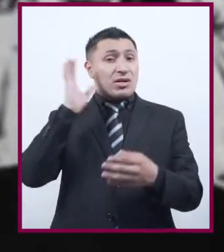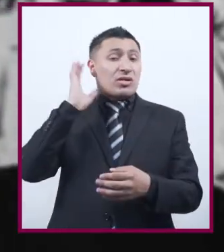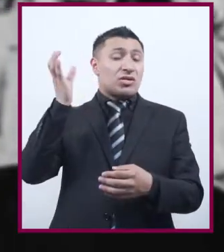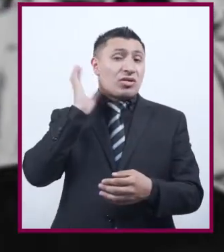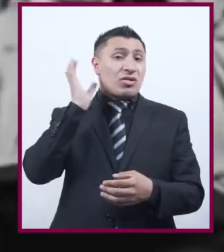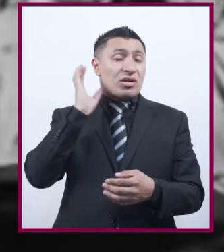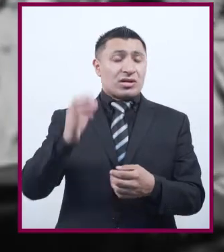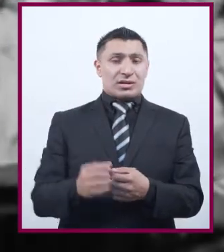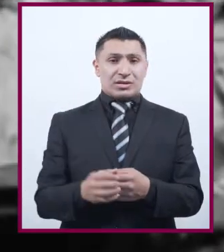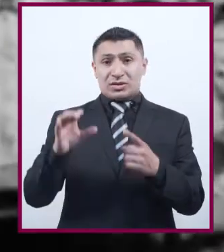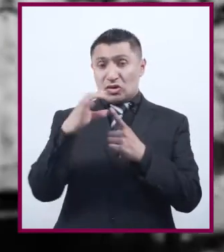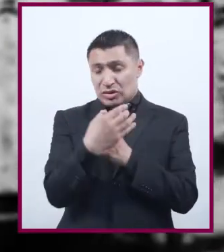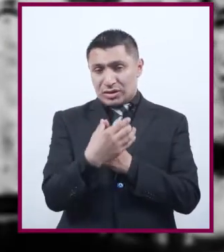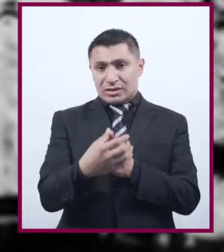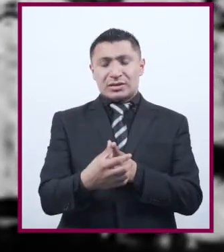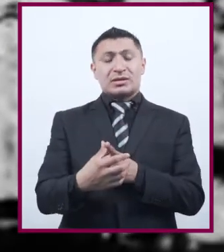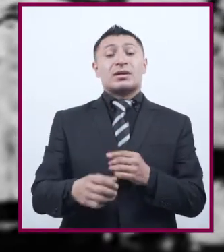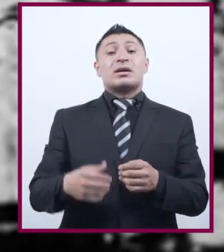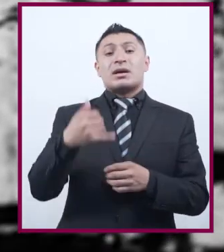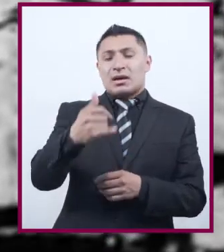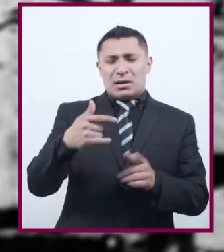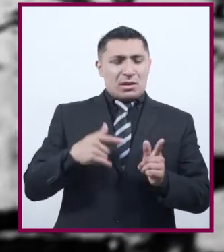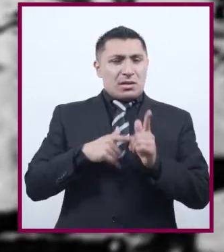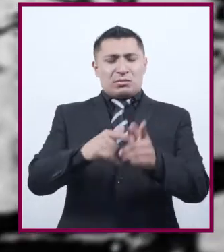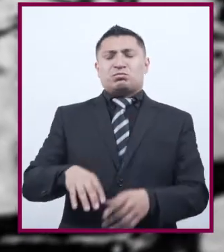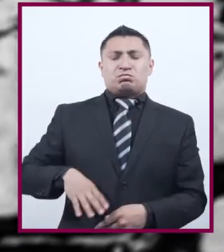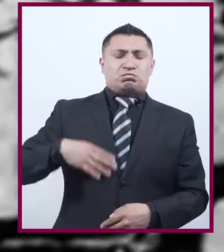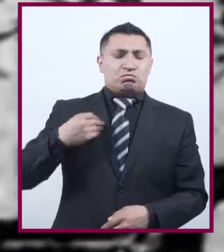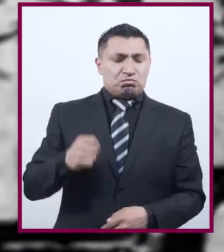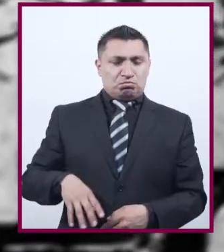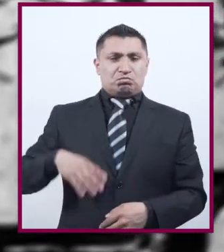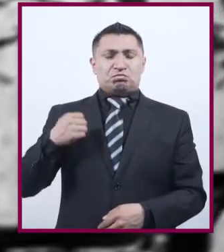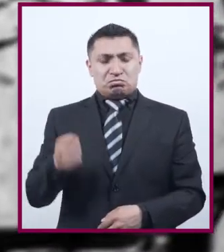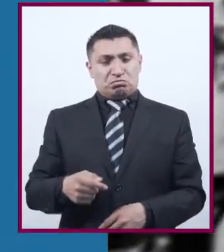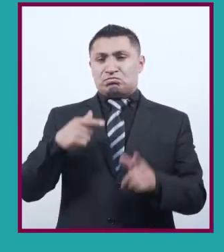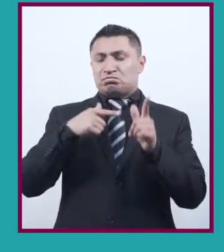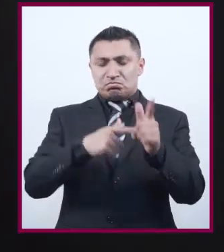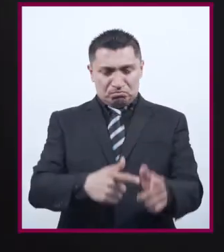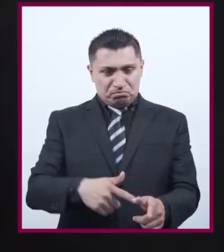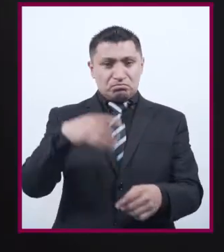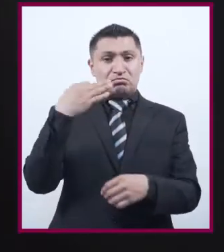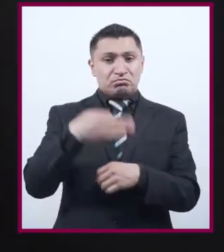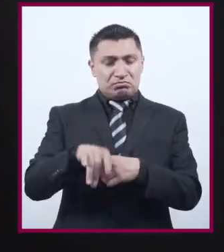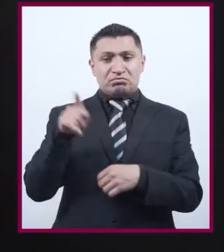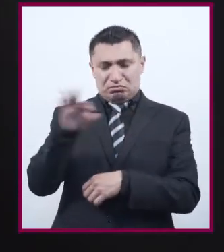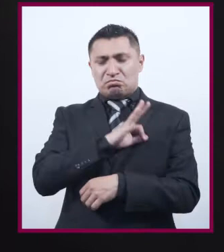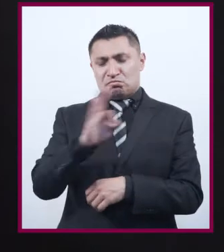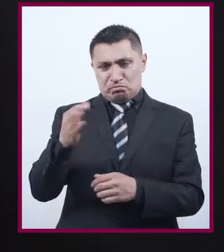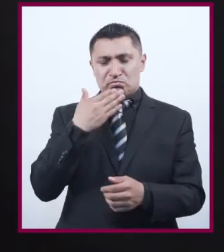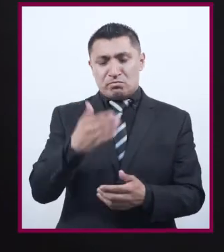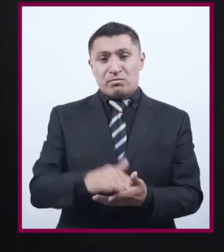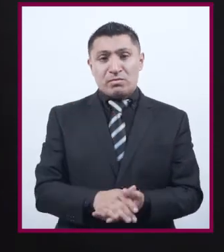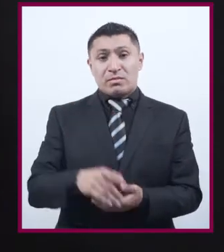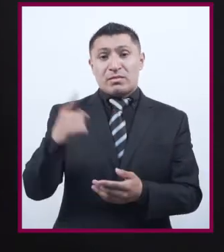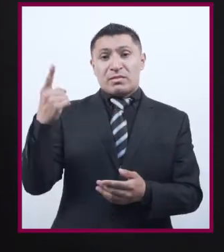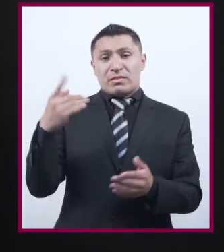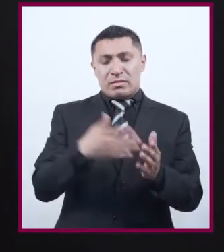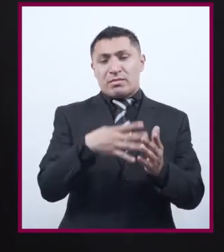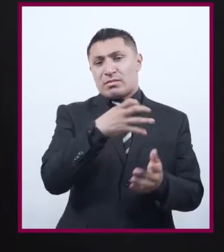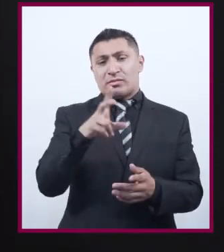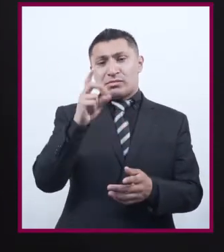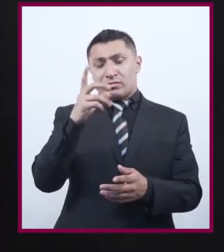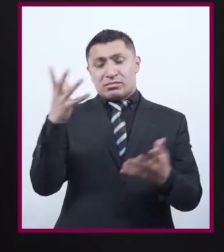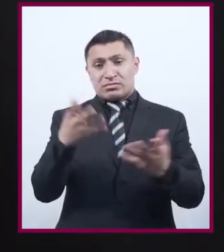Socialista del Sureste, y siguió luchando desde esta trinchera, mientras pudo. En los años 30 se realizaron 3